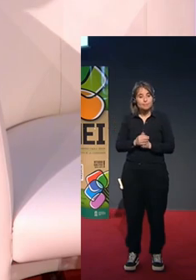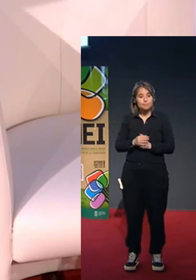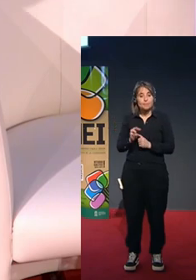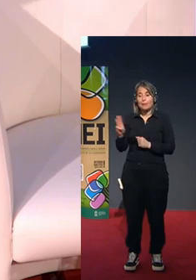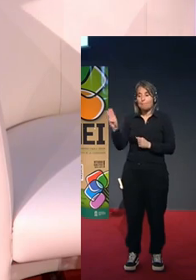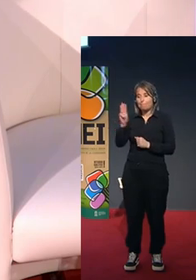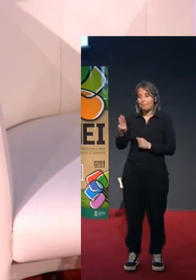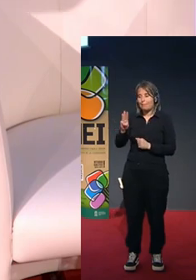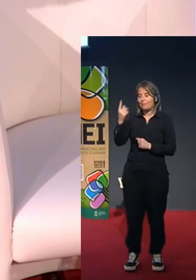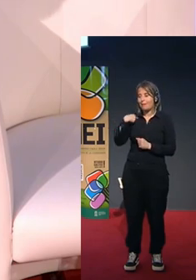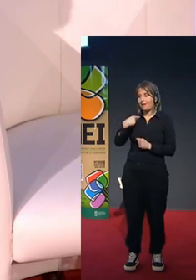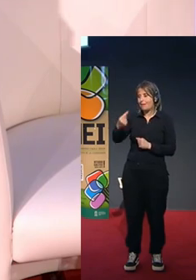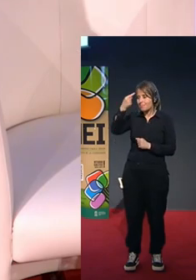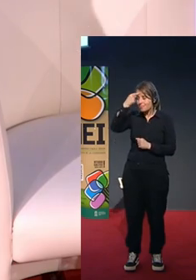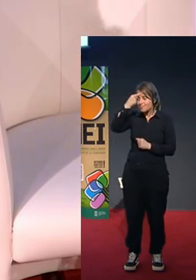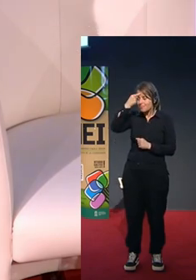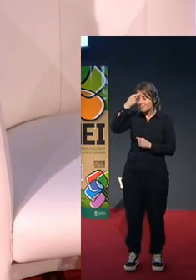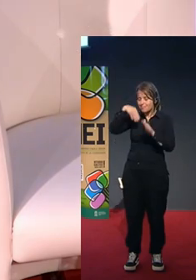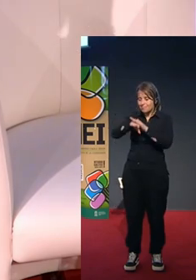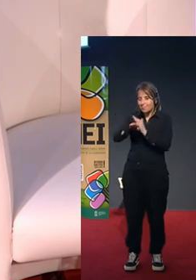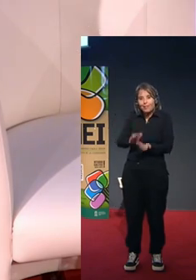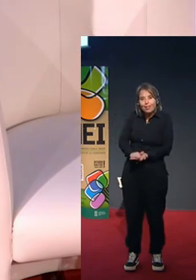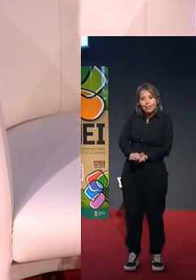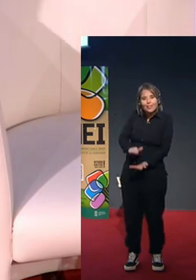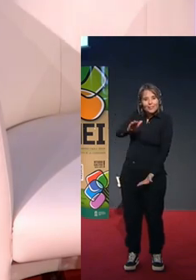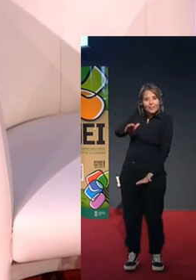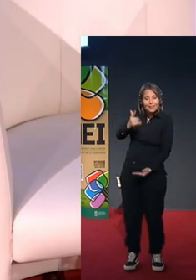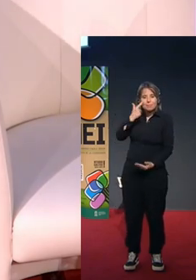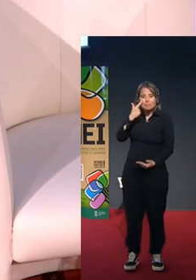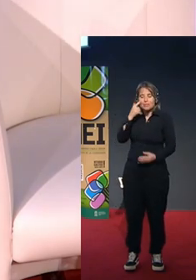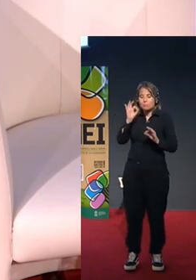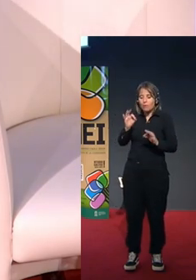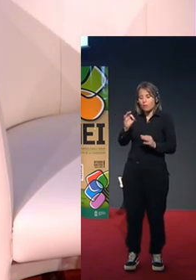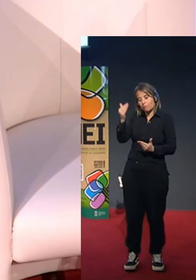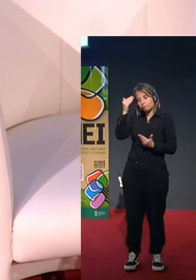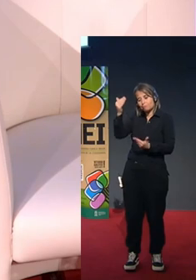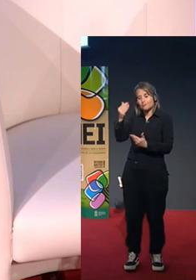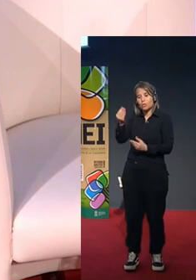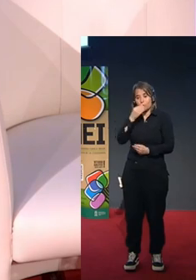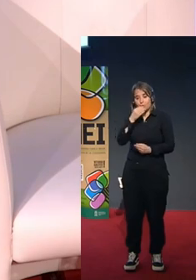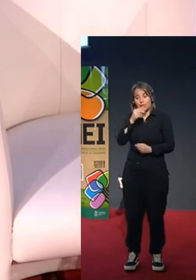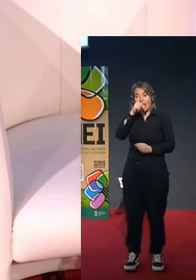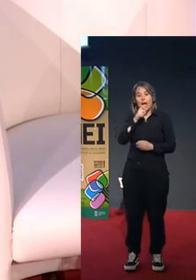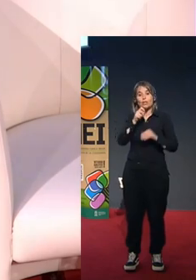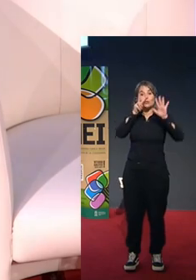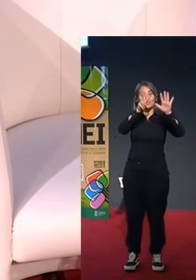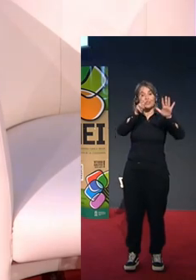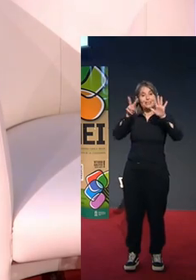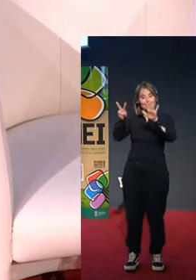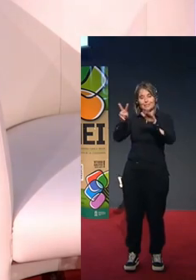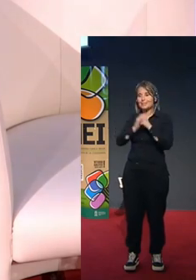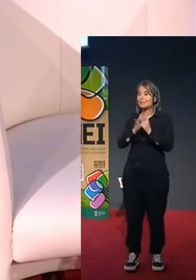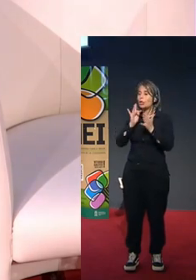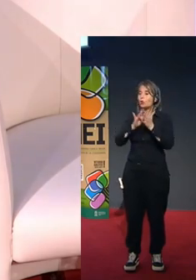tenía plantada esa semillita o esa miguita digamos de honrar la comida Así que en 1977 un día